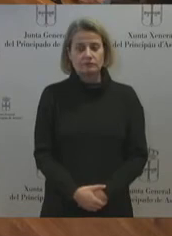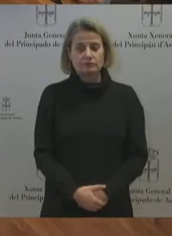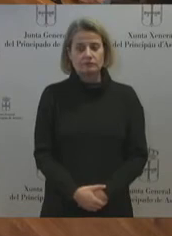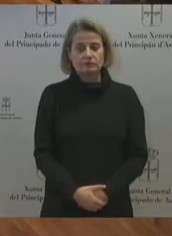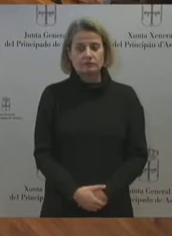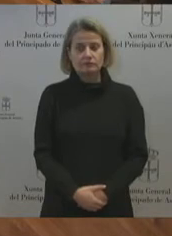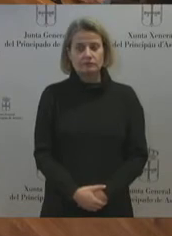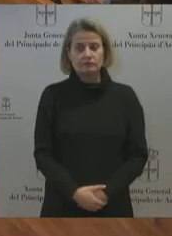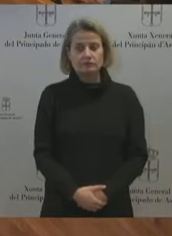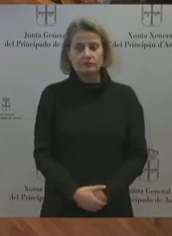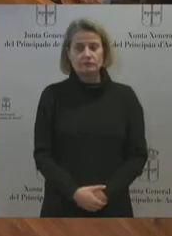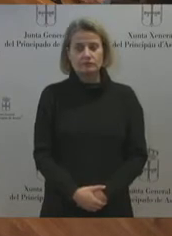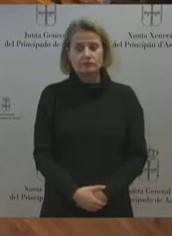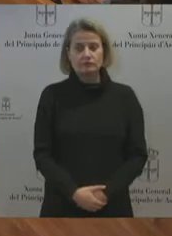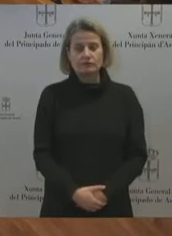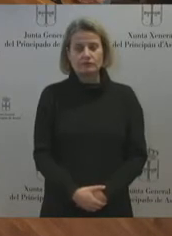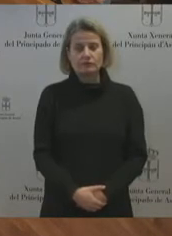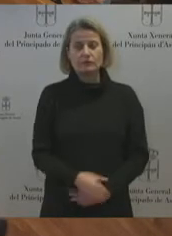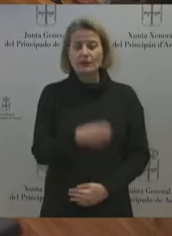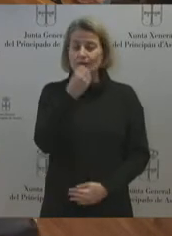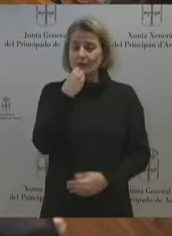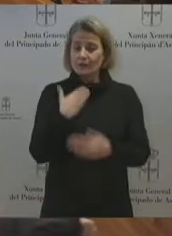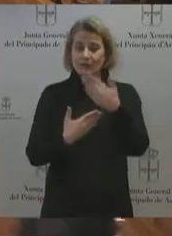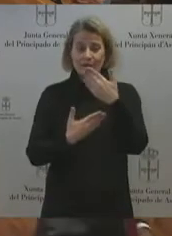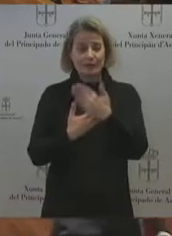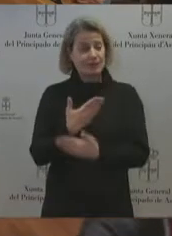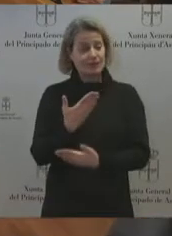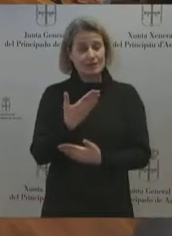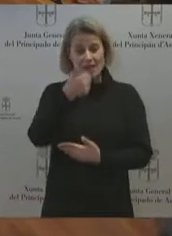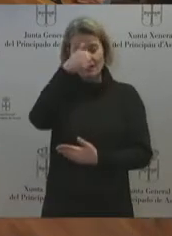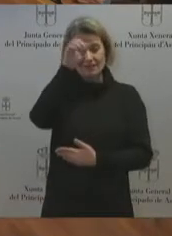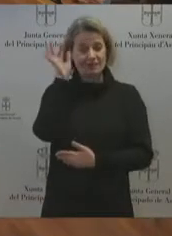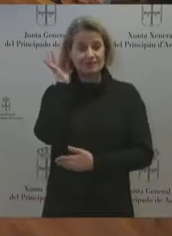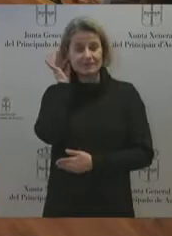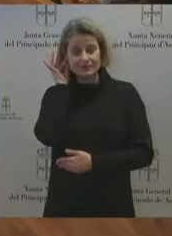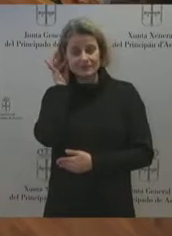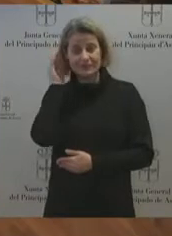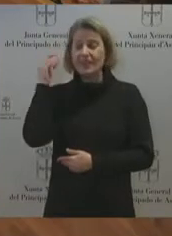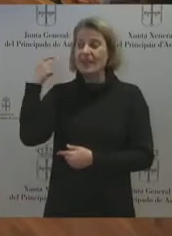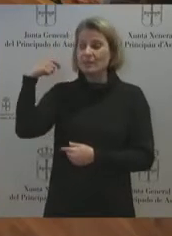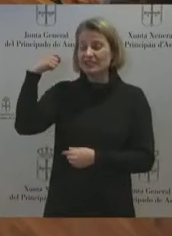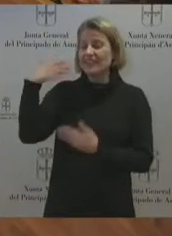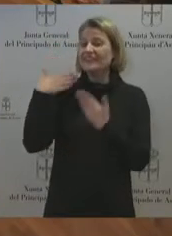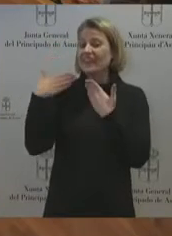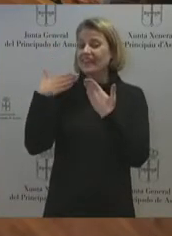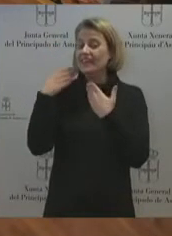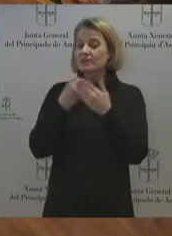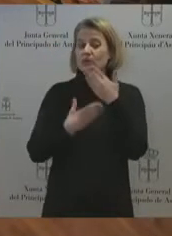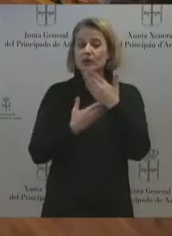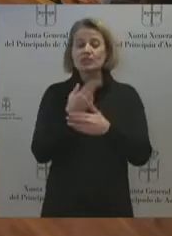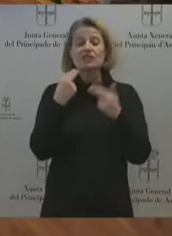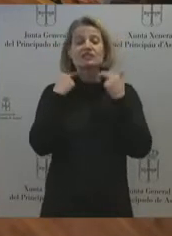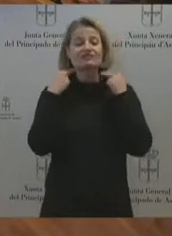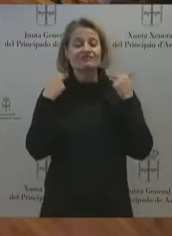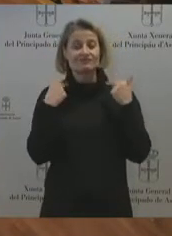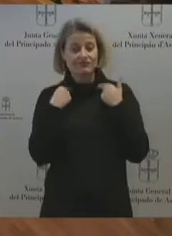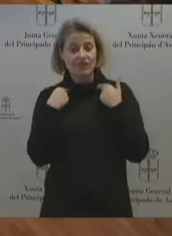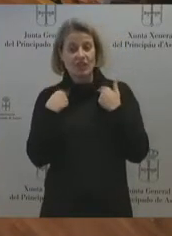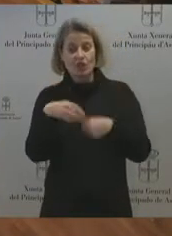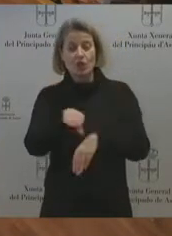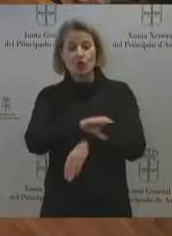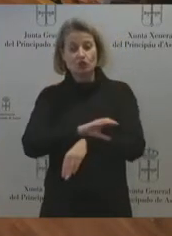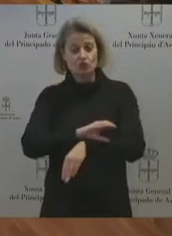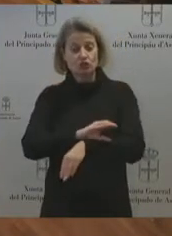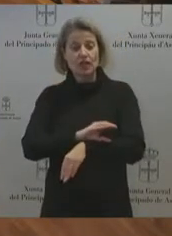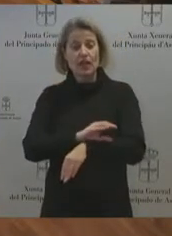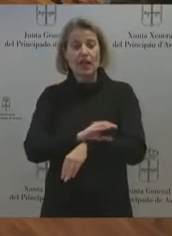Buenos días a todos y a todas. Muchas gracias, señor presidente. Buenos días, señor consejero. Permítame algunas apreciaciones